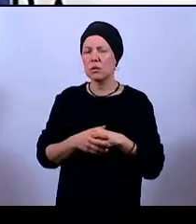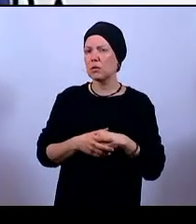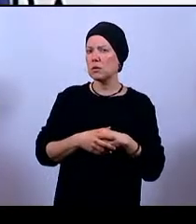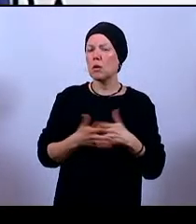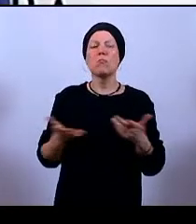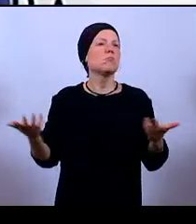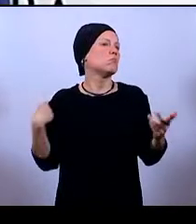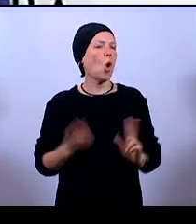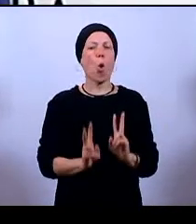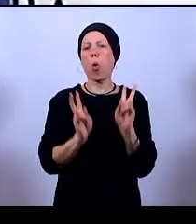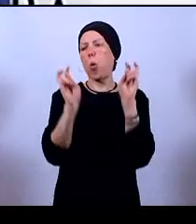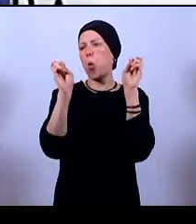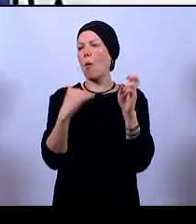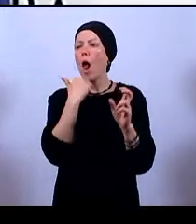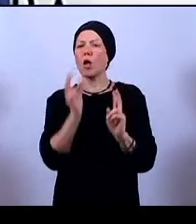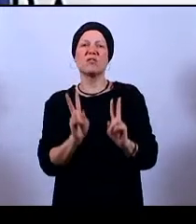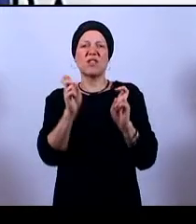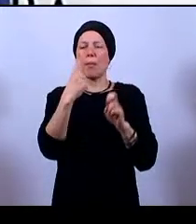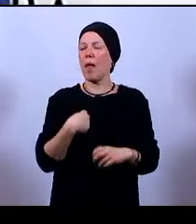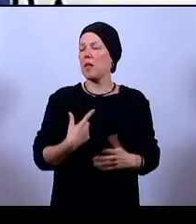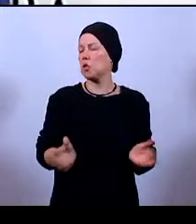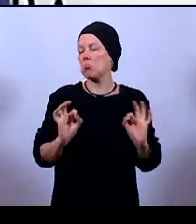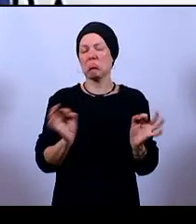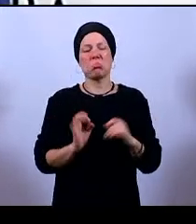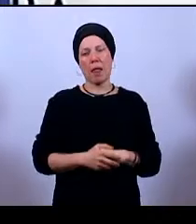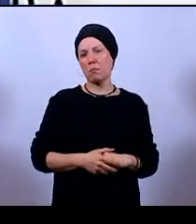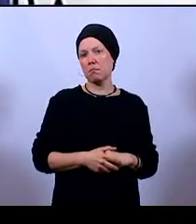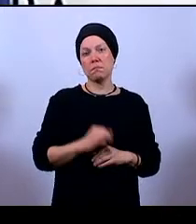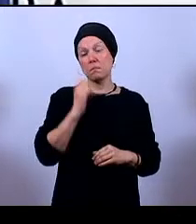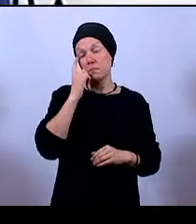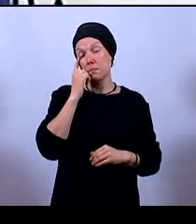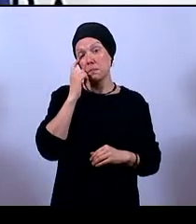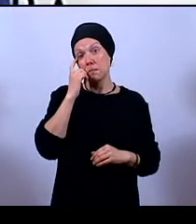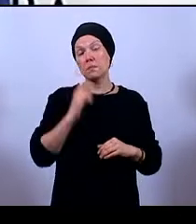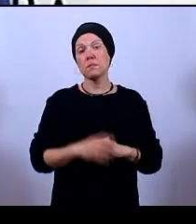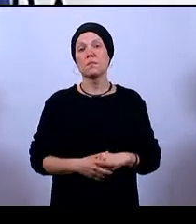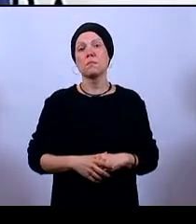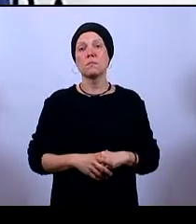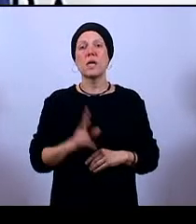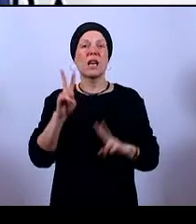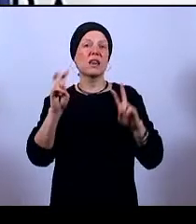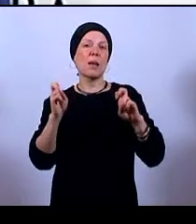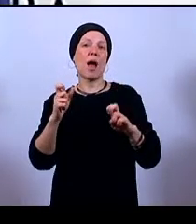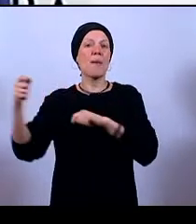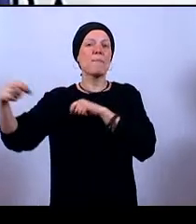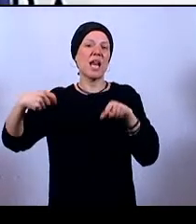No hay ninguna novedad al respecto relacionada con el número de migrantes.